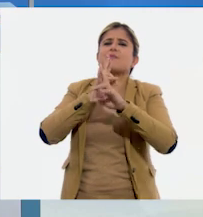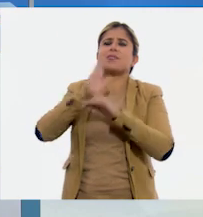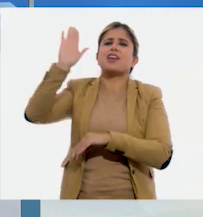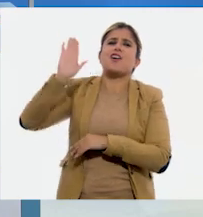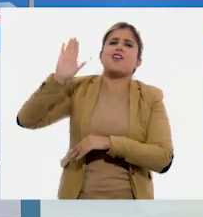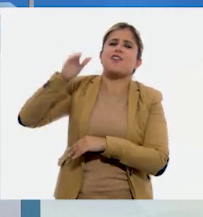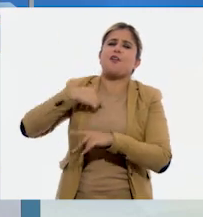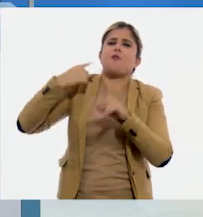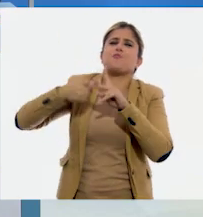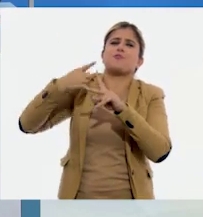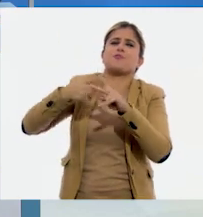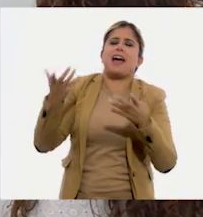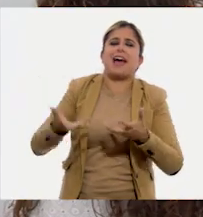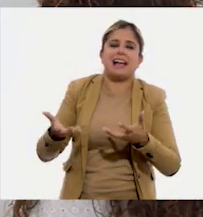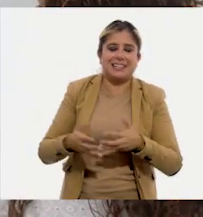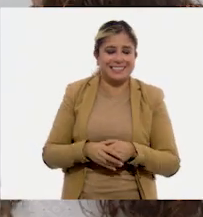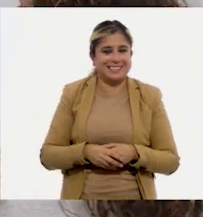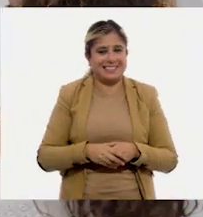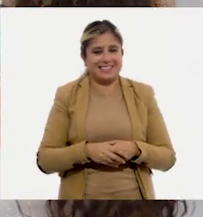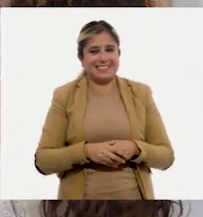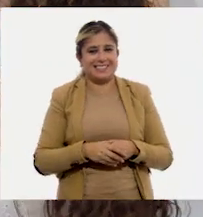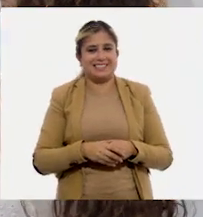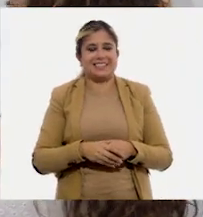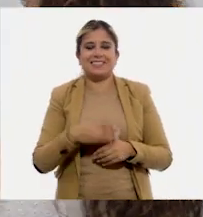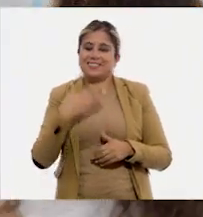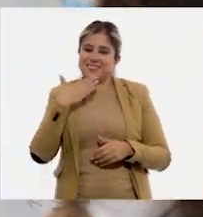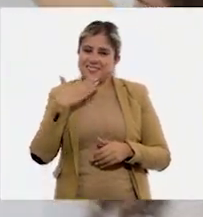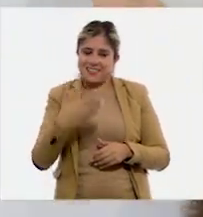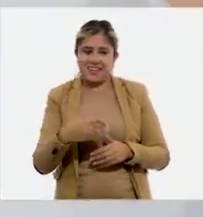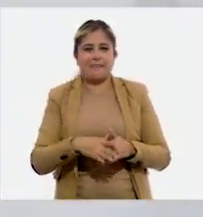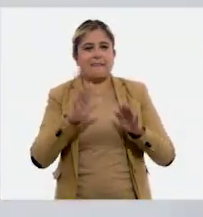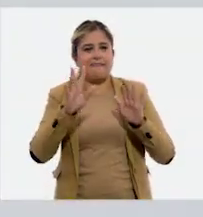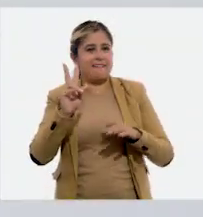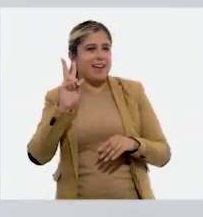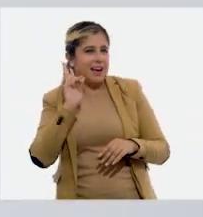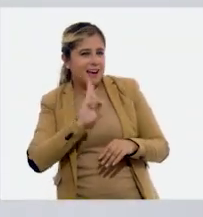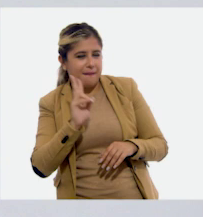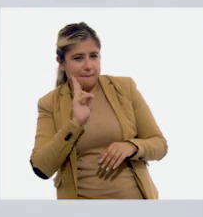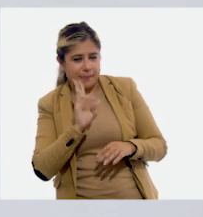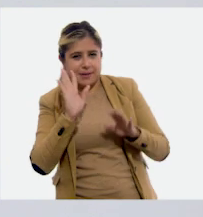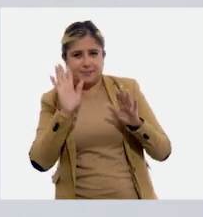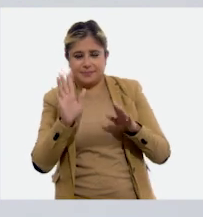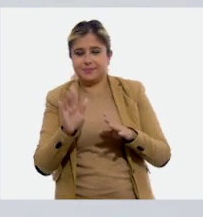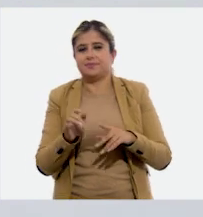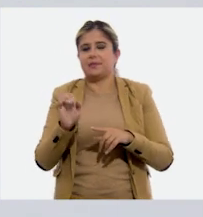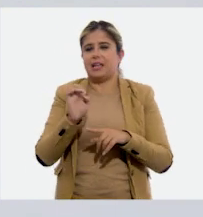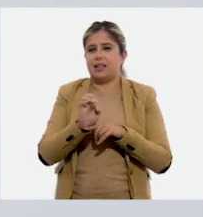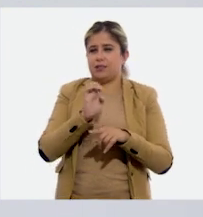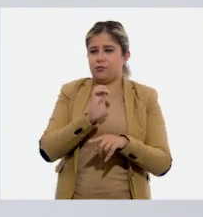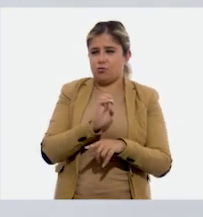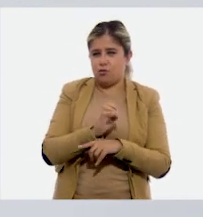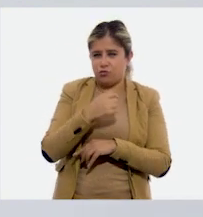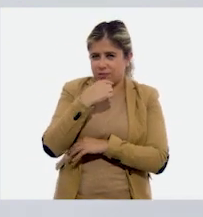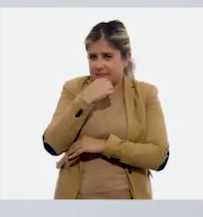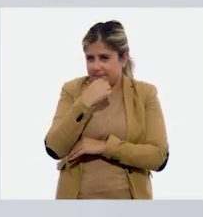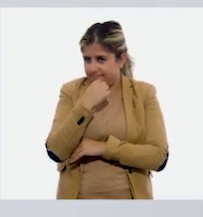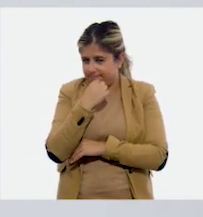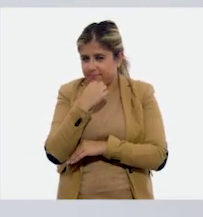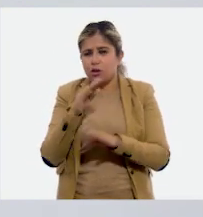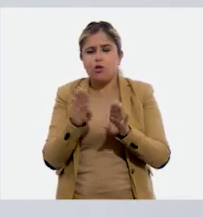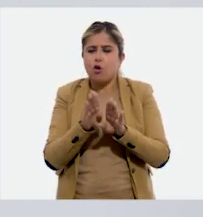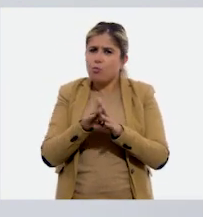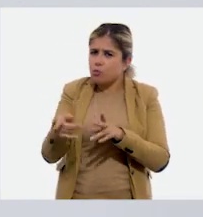¡Sí! Muy bien. A ver. Entonces... Dinos, Ton. ¿Cómo lo